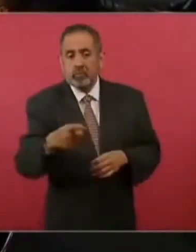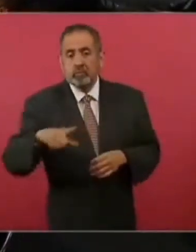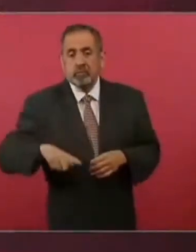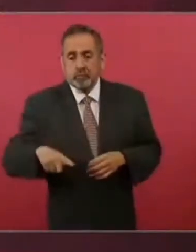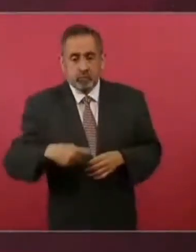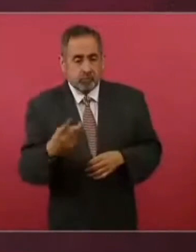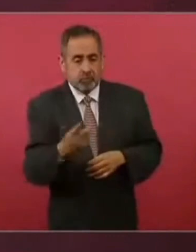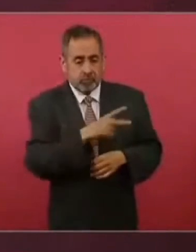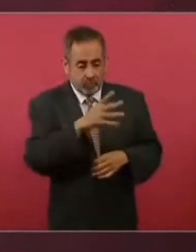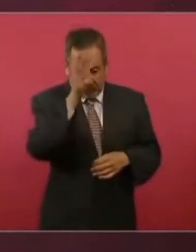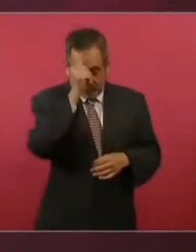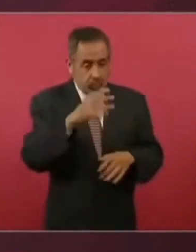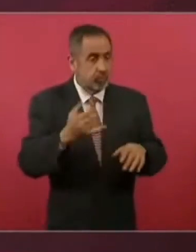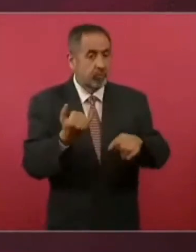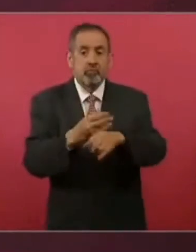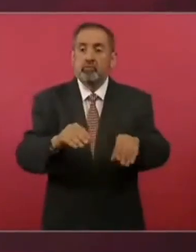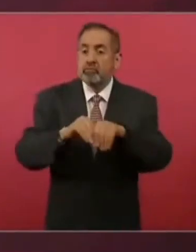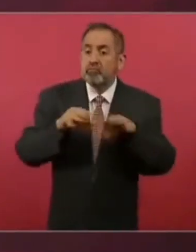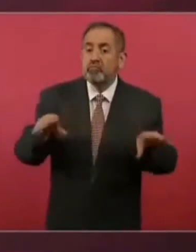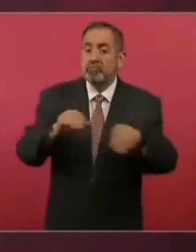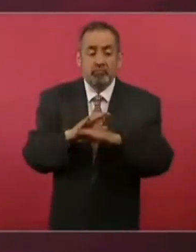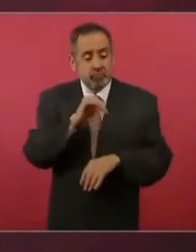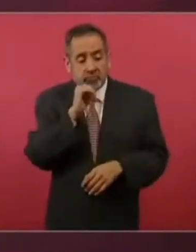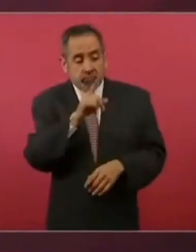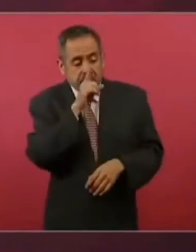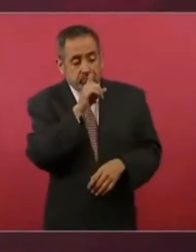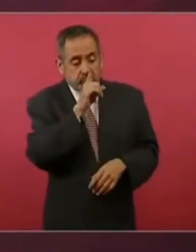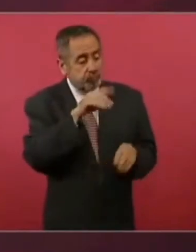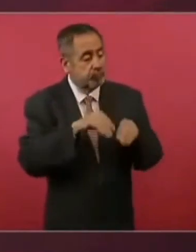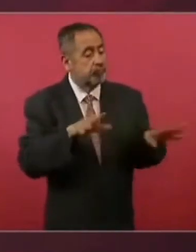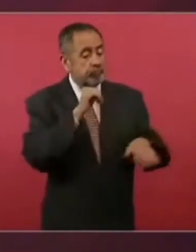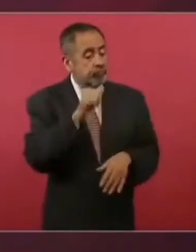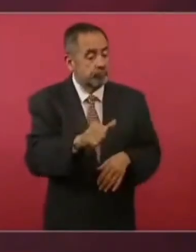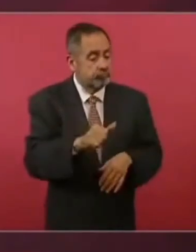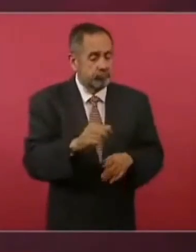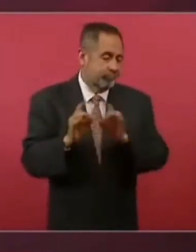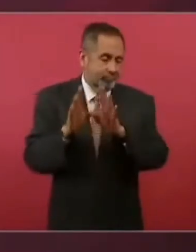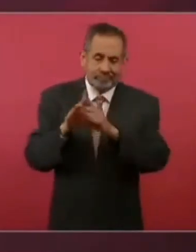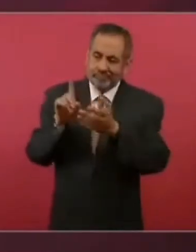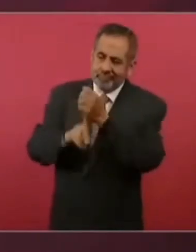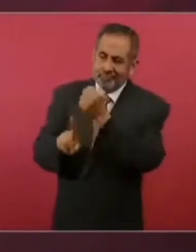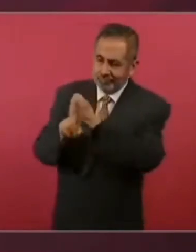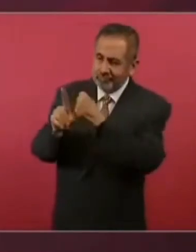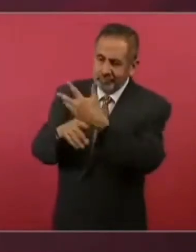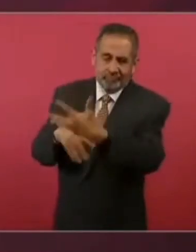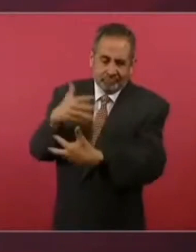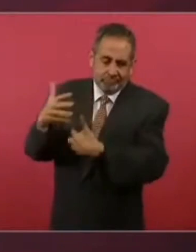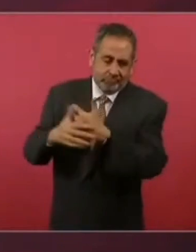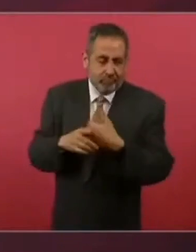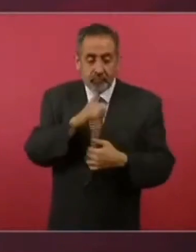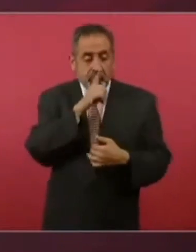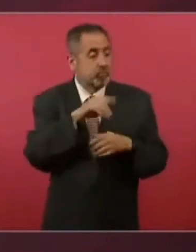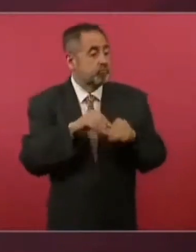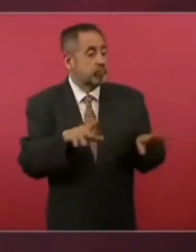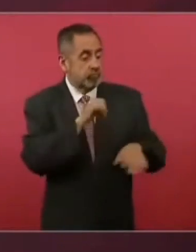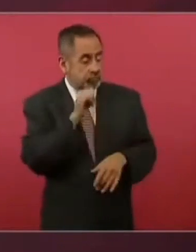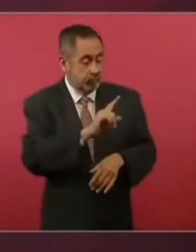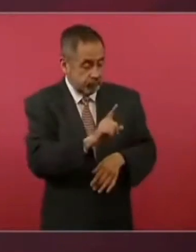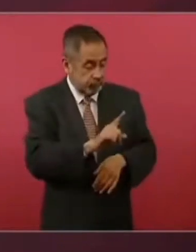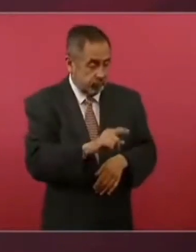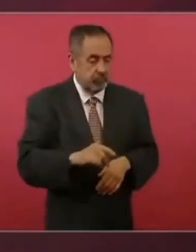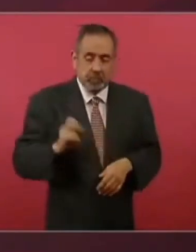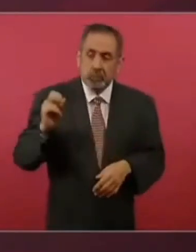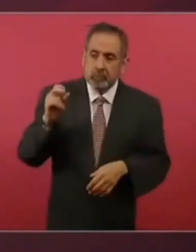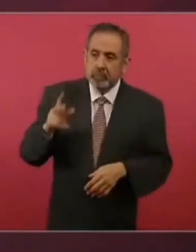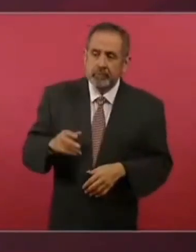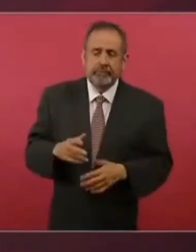gobierno para no difundir noticias que tenían que ver con la violencia. Muy distinto de lo